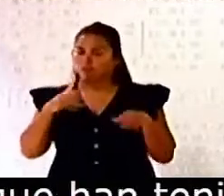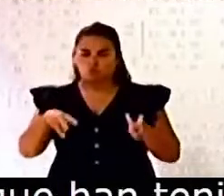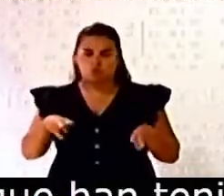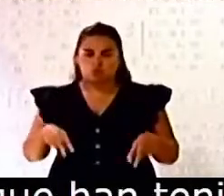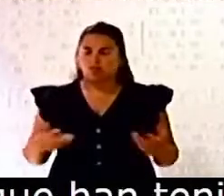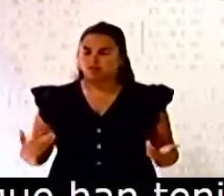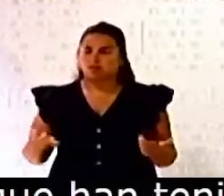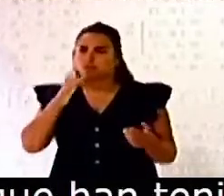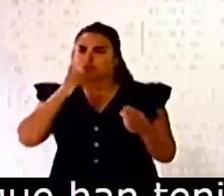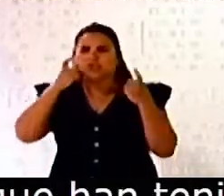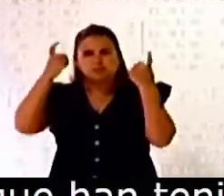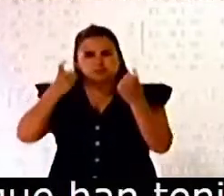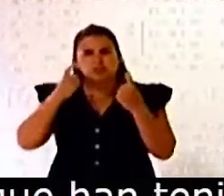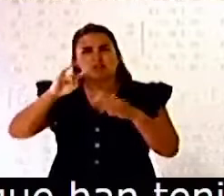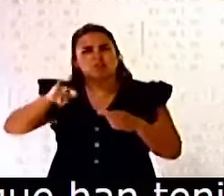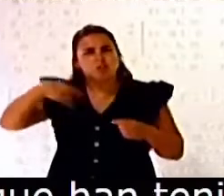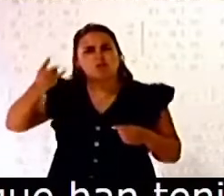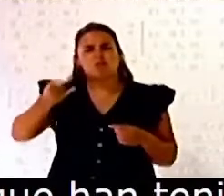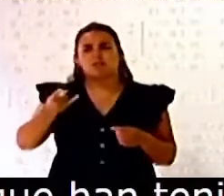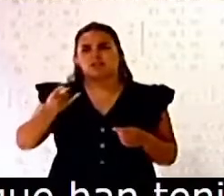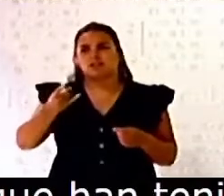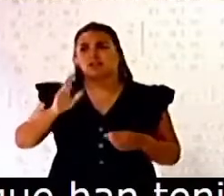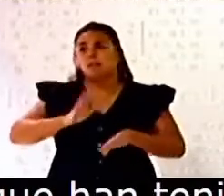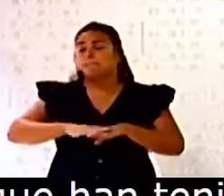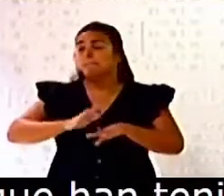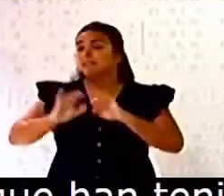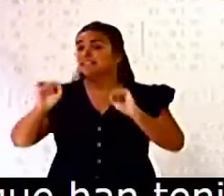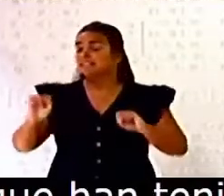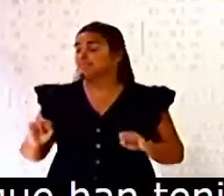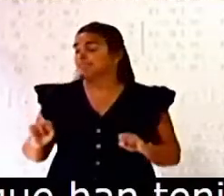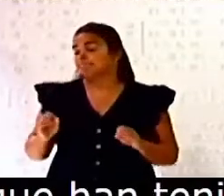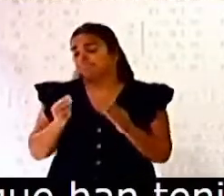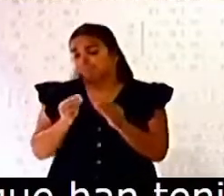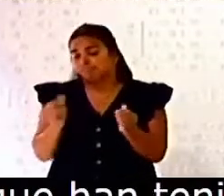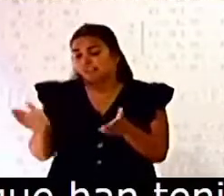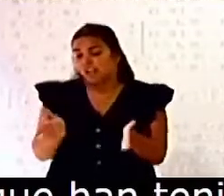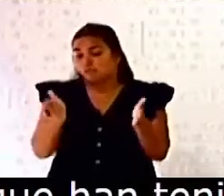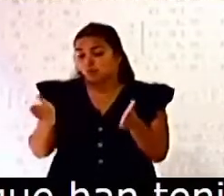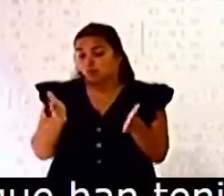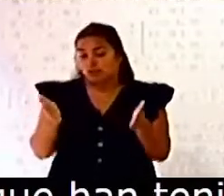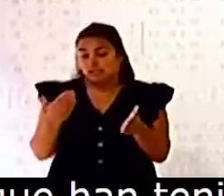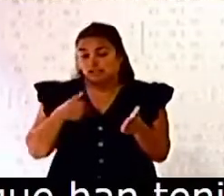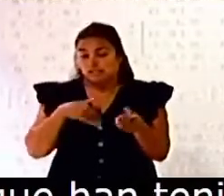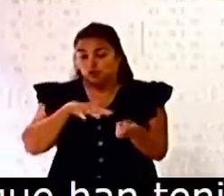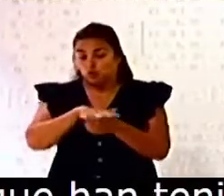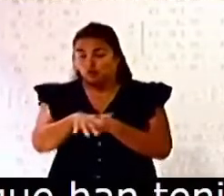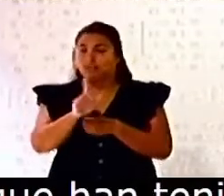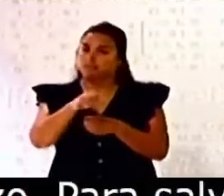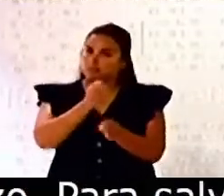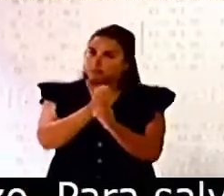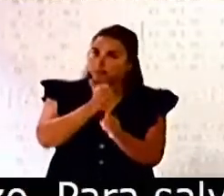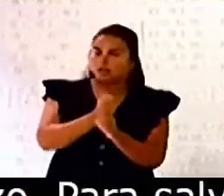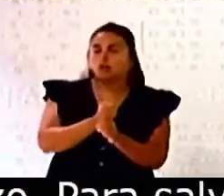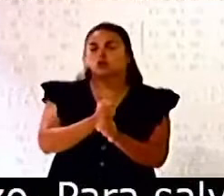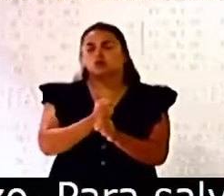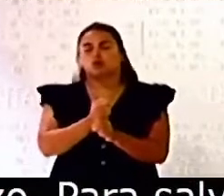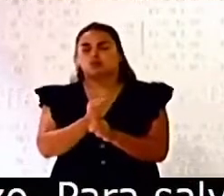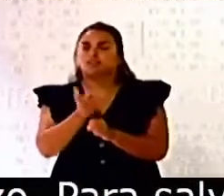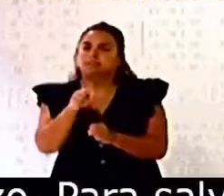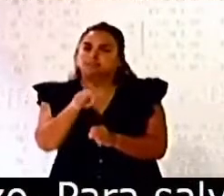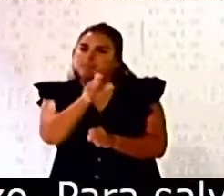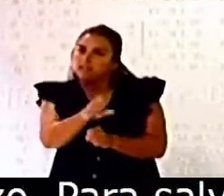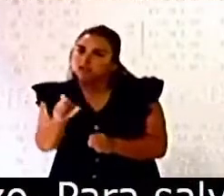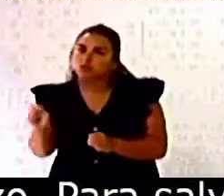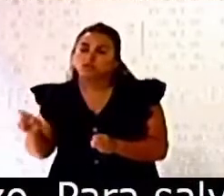gran esfuerzo por su parte, para salvar este tiempo y para salvar también los empleados y el trabajo que dan en